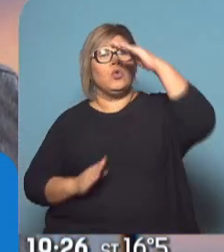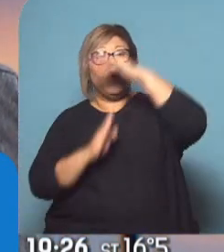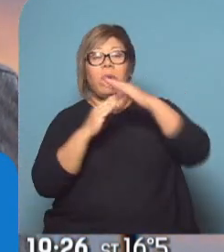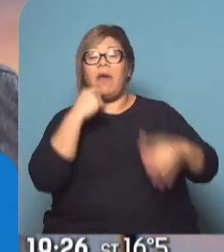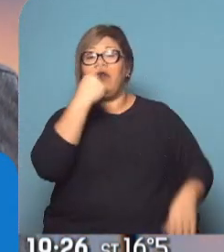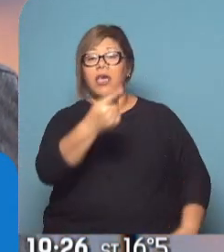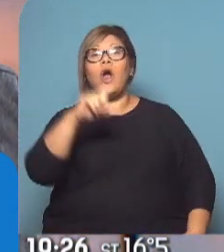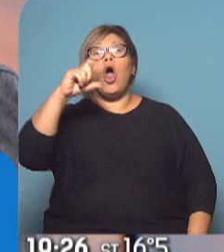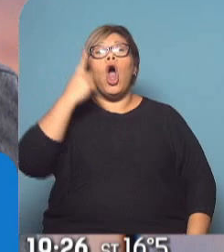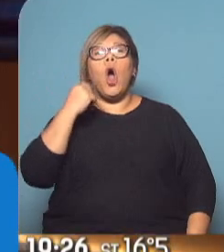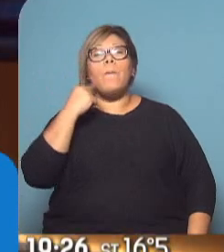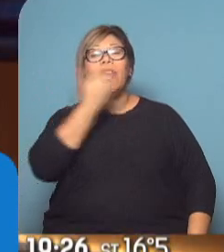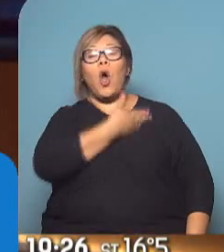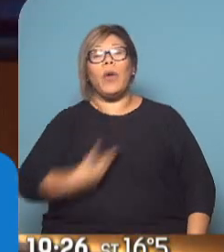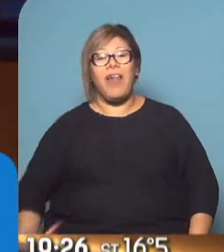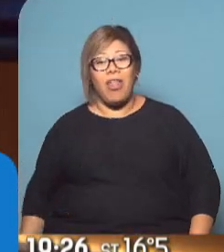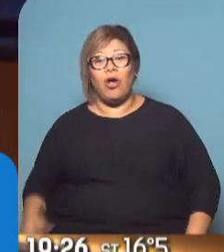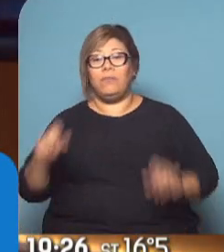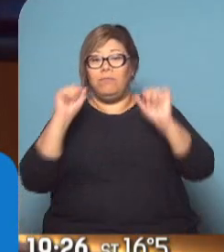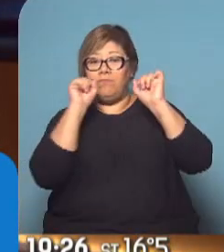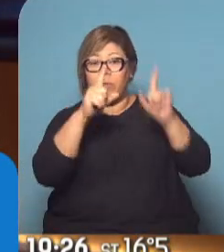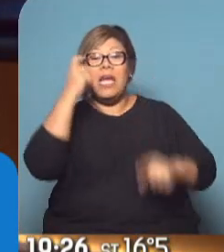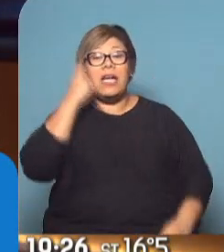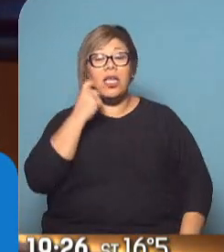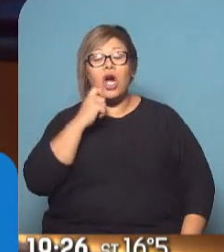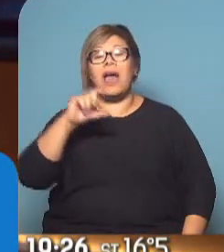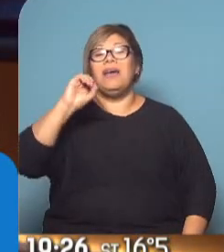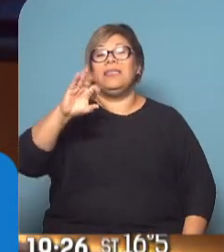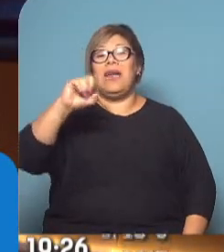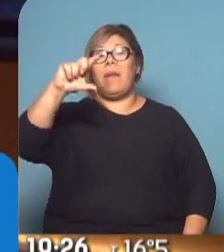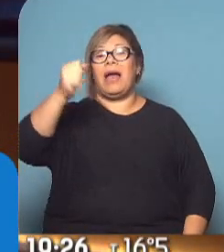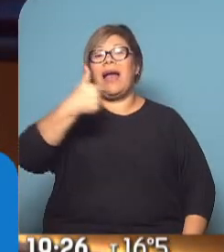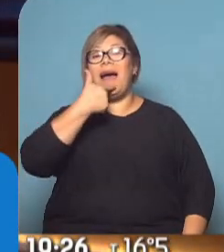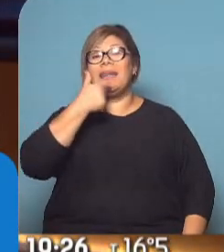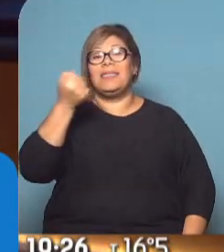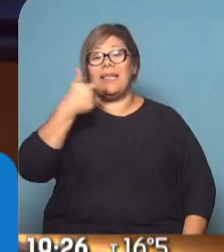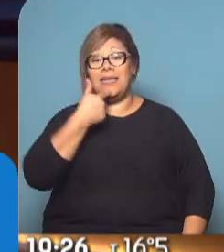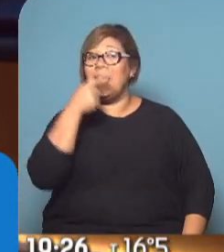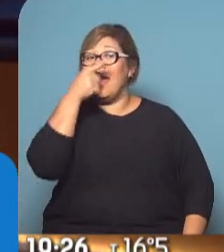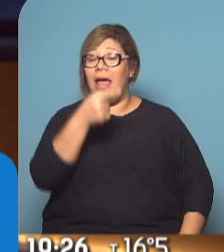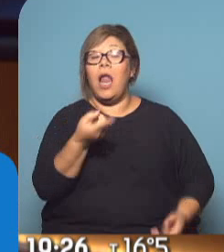sergio casas bueno estamos en una total incertidumbre danielle sean